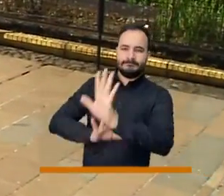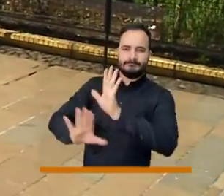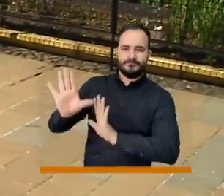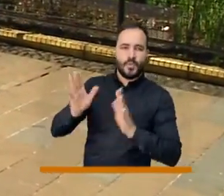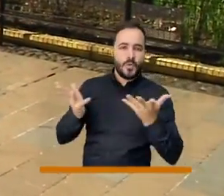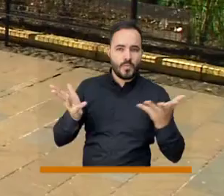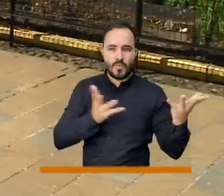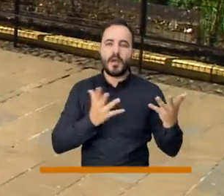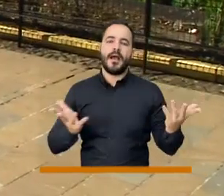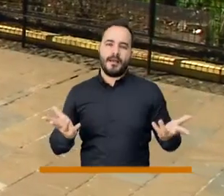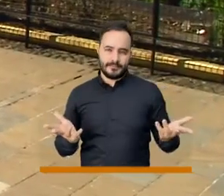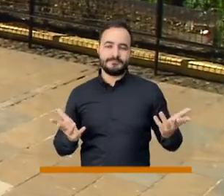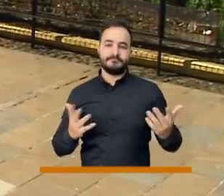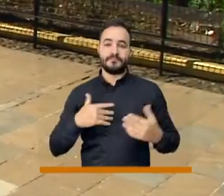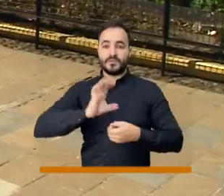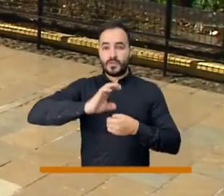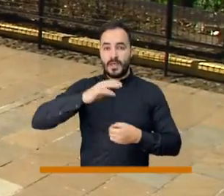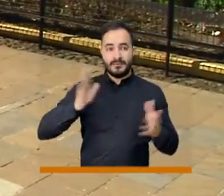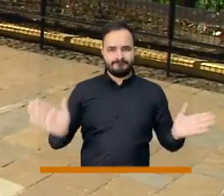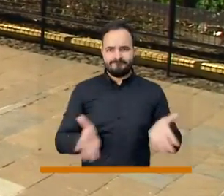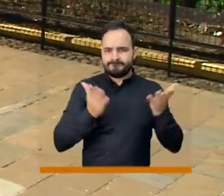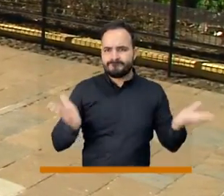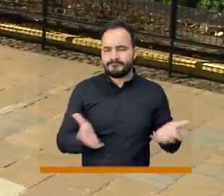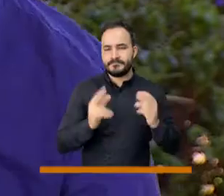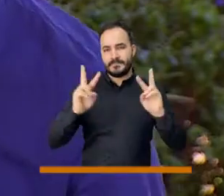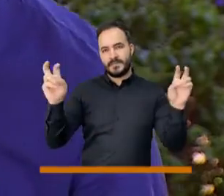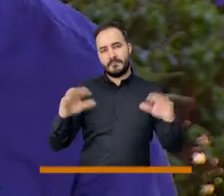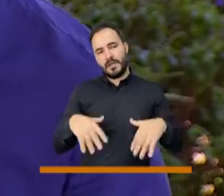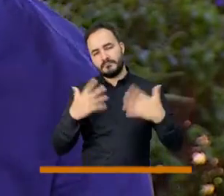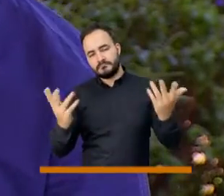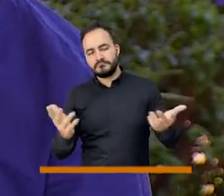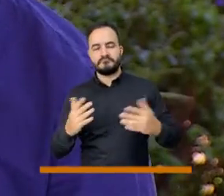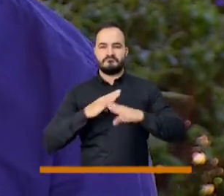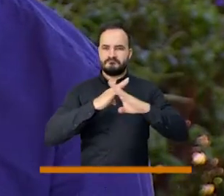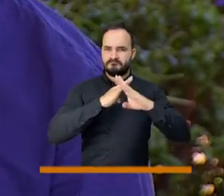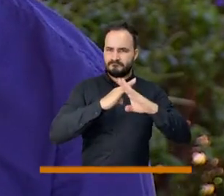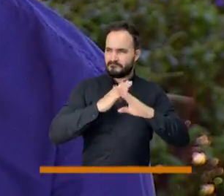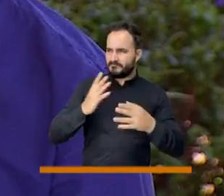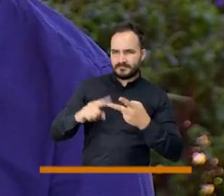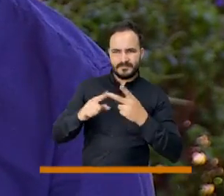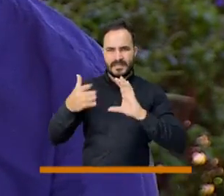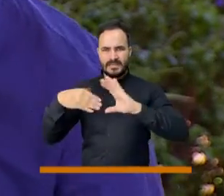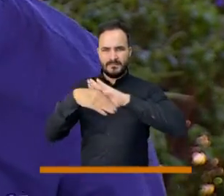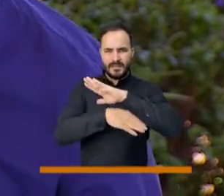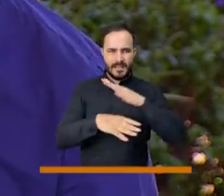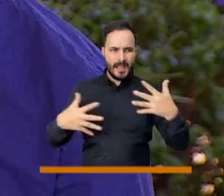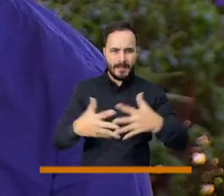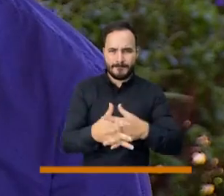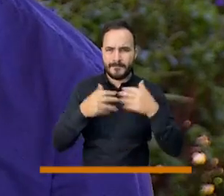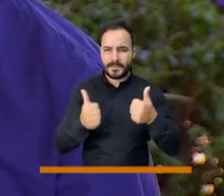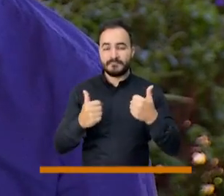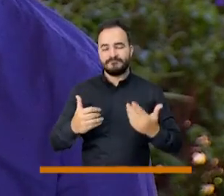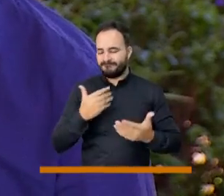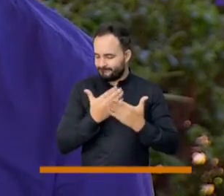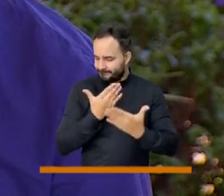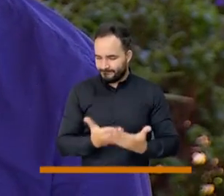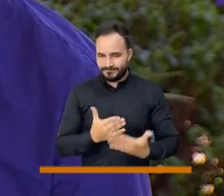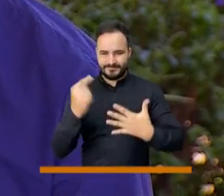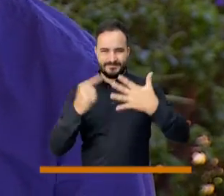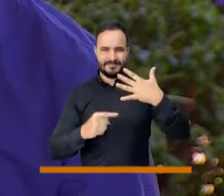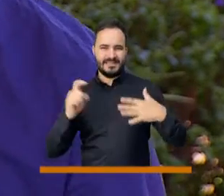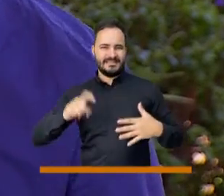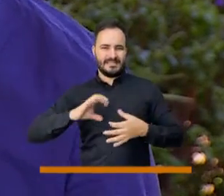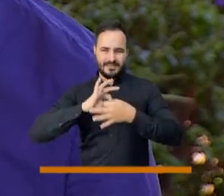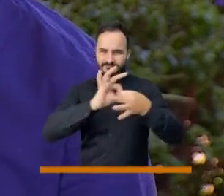que cada vez más preparar a la ciudad, tanto en aspectos de mitigación como de adaptación al cambio climático, liderar iniciativas de esas. Y creo